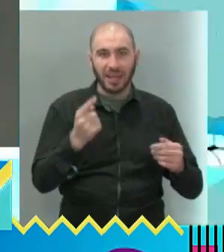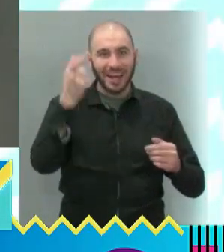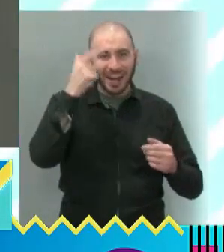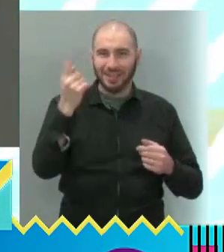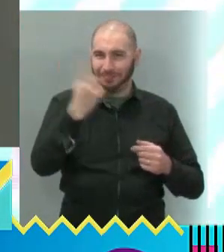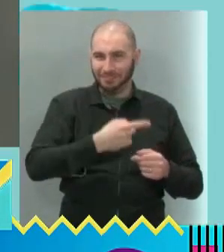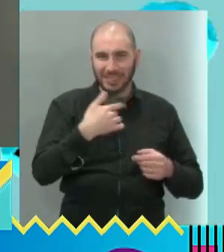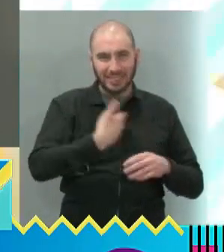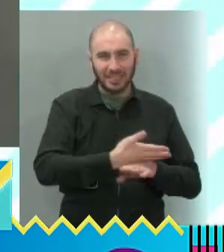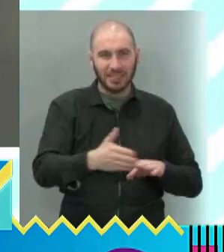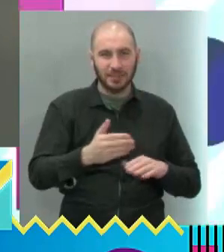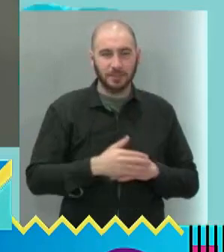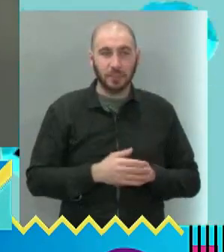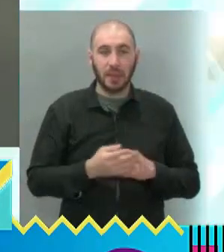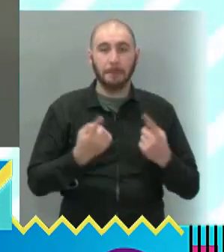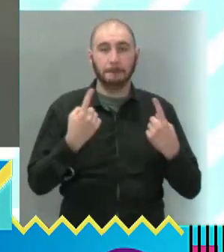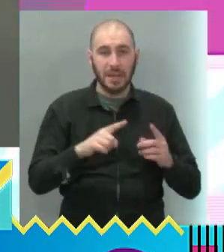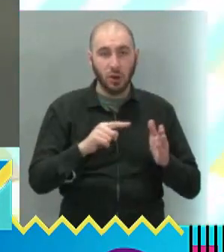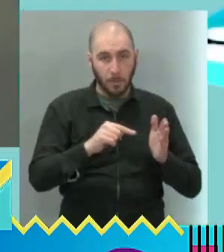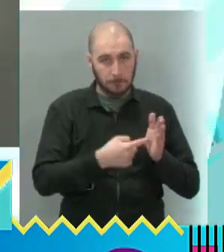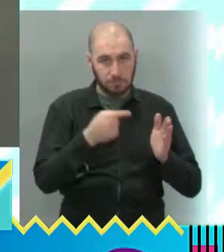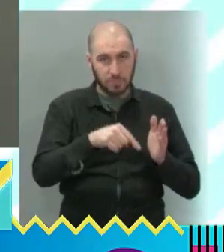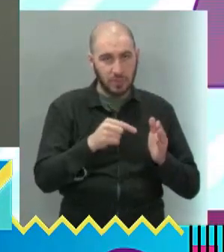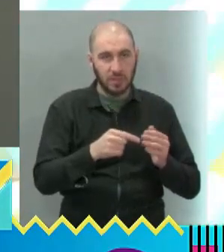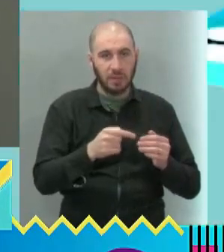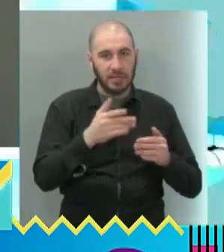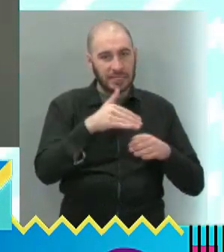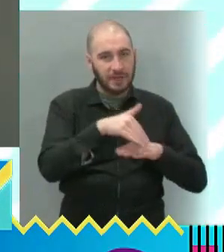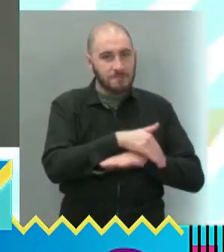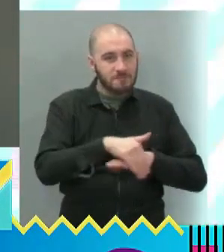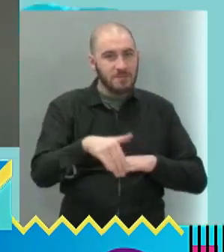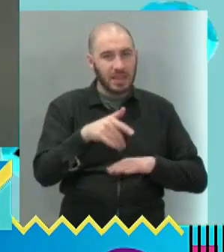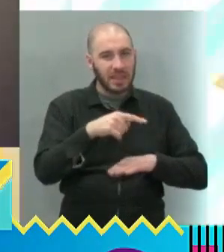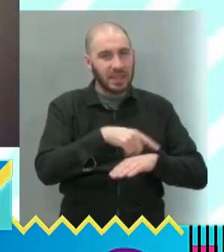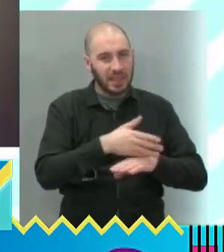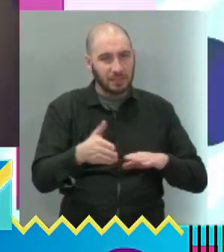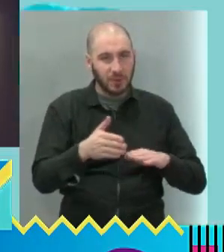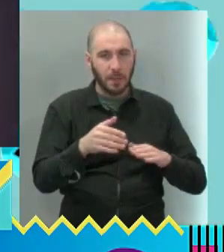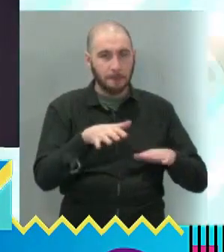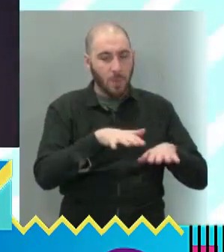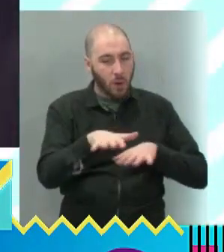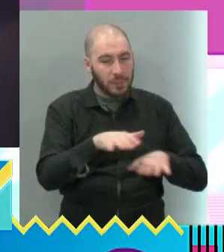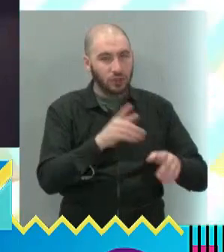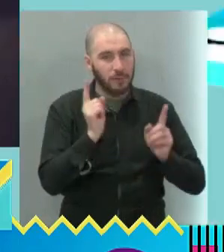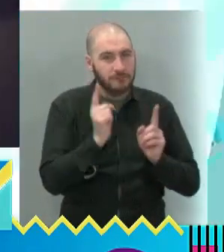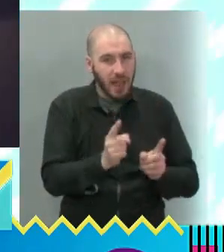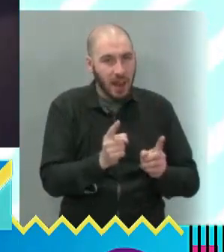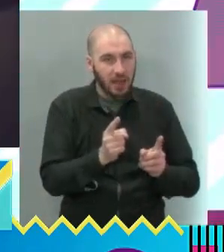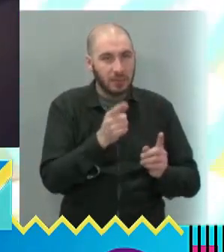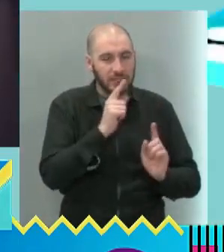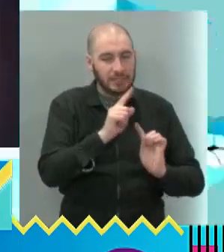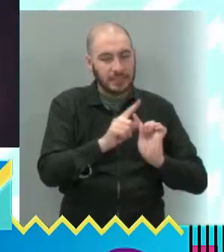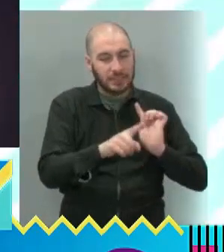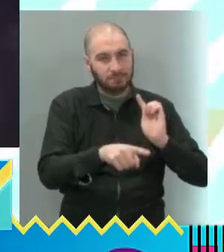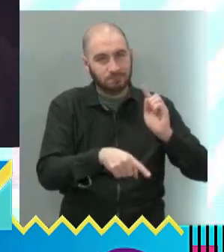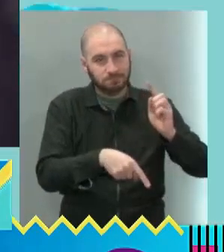corona. Bien. Ahora hay un punto, hay una frontera temporal en donde ese movimiento fidelista ya se va